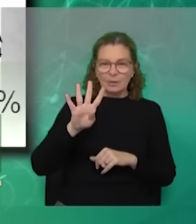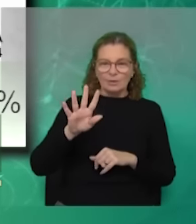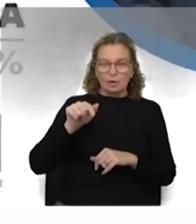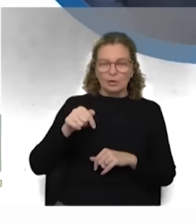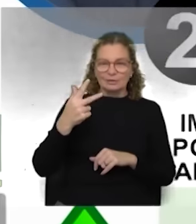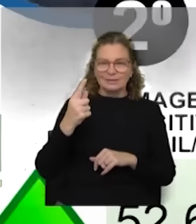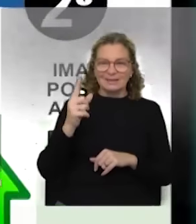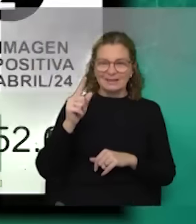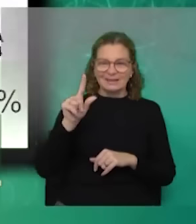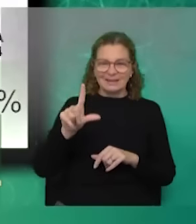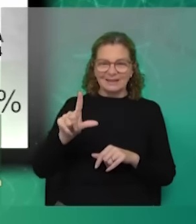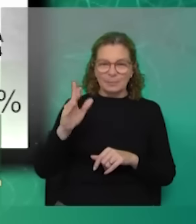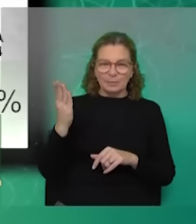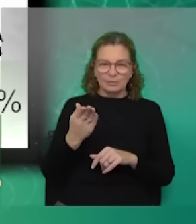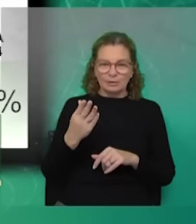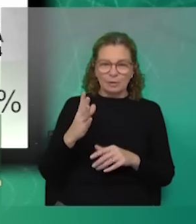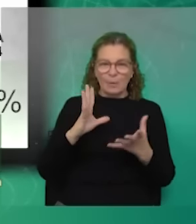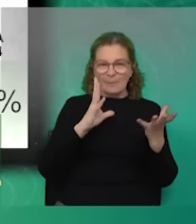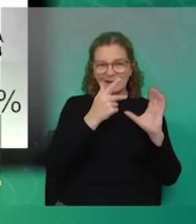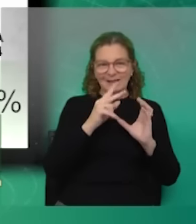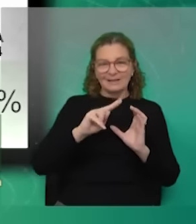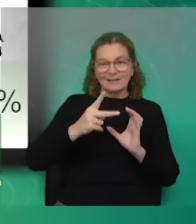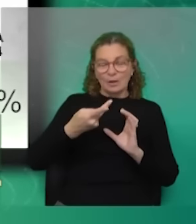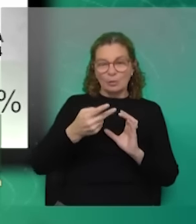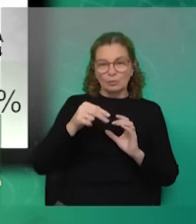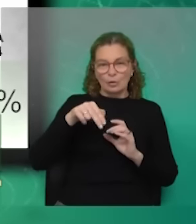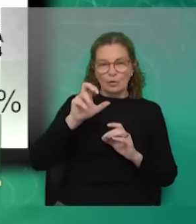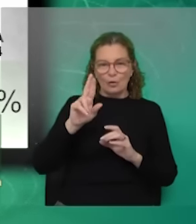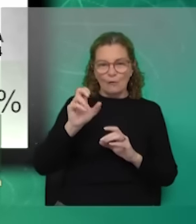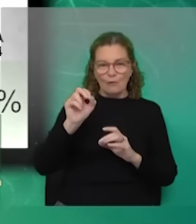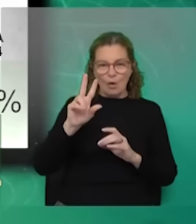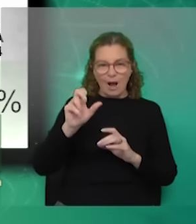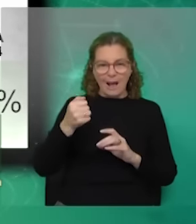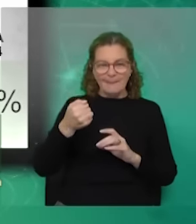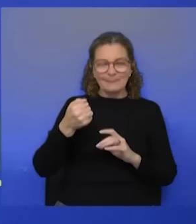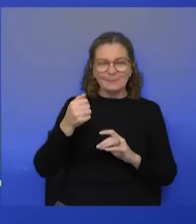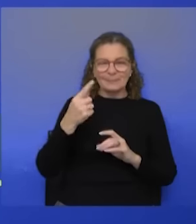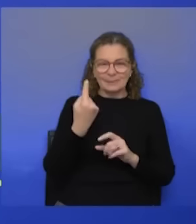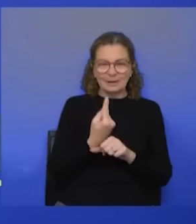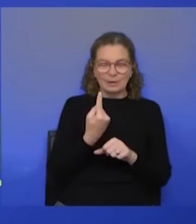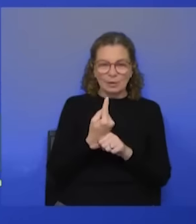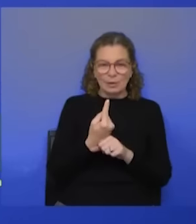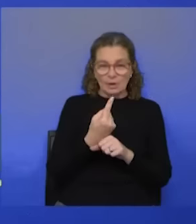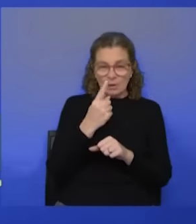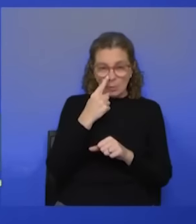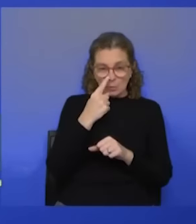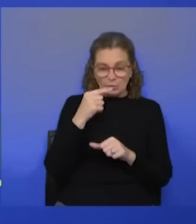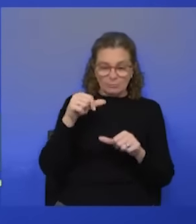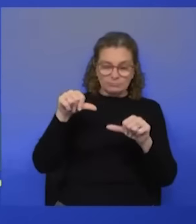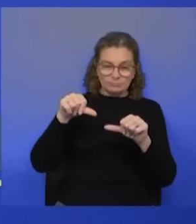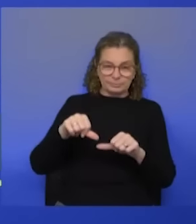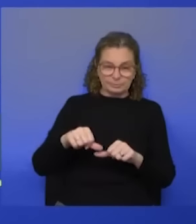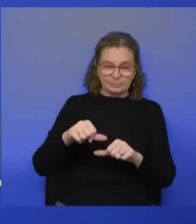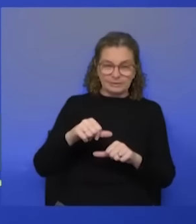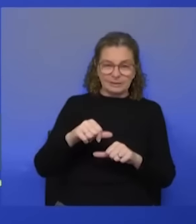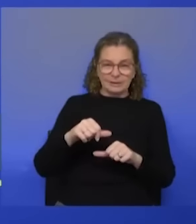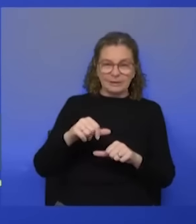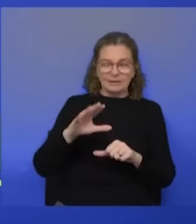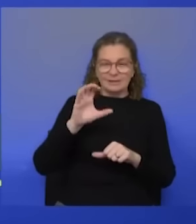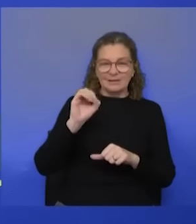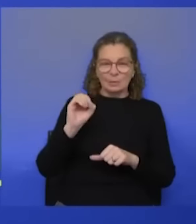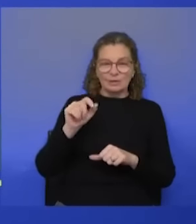aceptación mientras que Miley quedó segundo y nobo a primero al tiempo que en junio cayó por segundo mes consecutivo hasta el 50